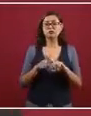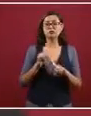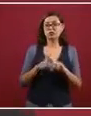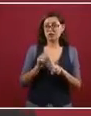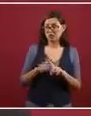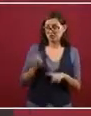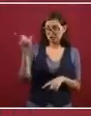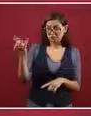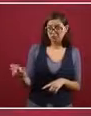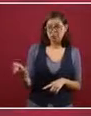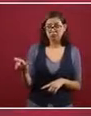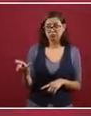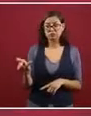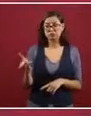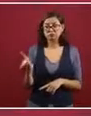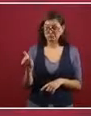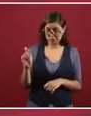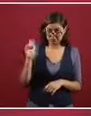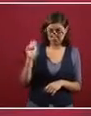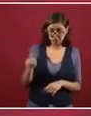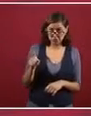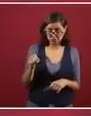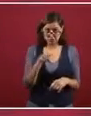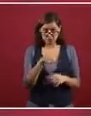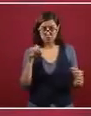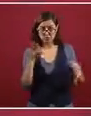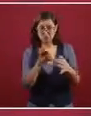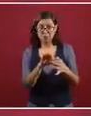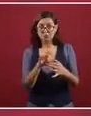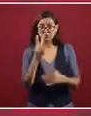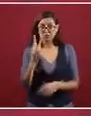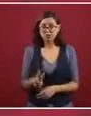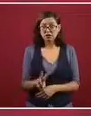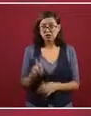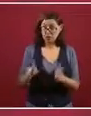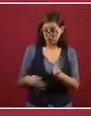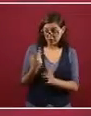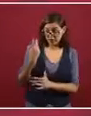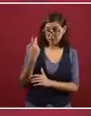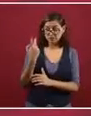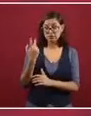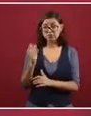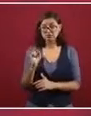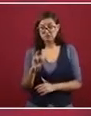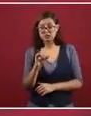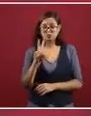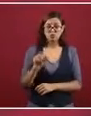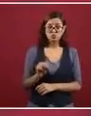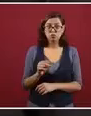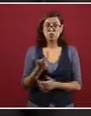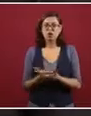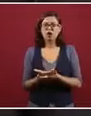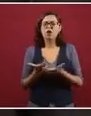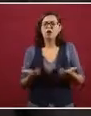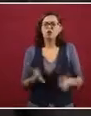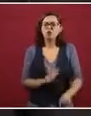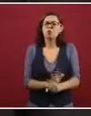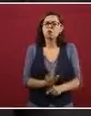las confirma y qué actitud